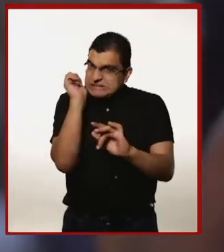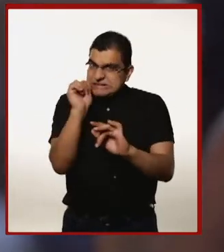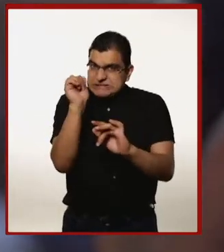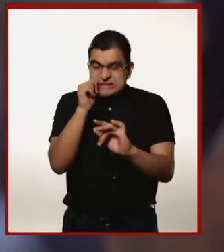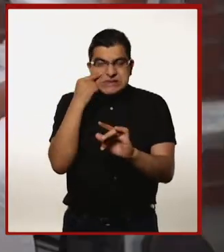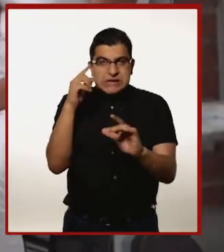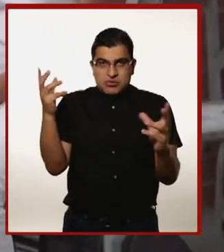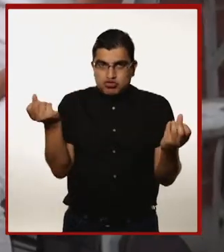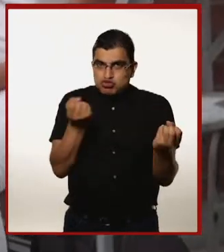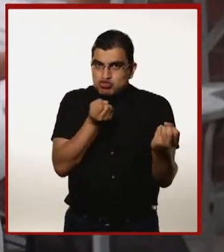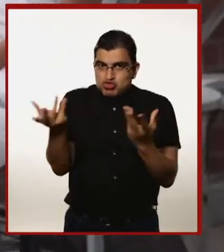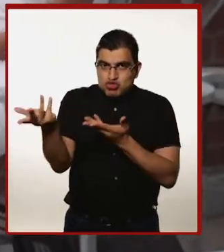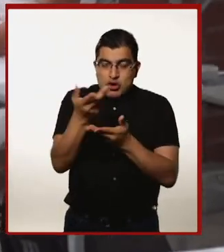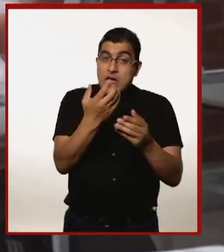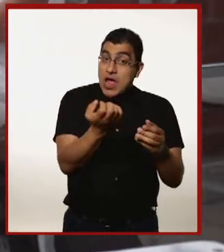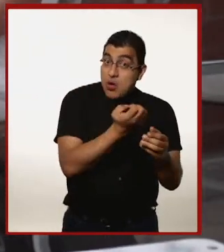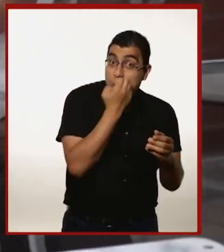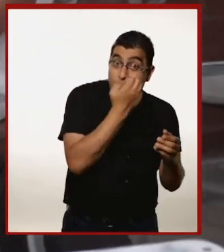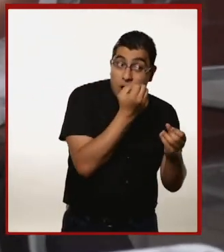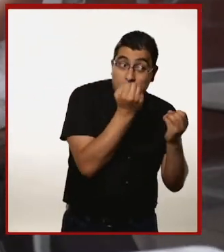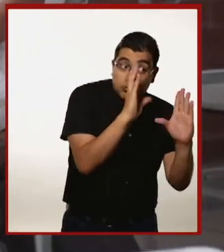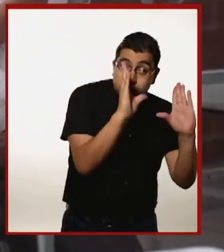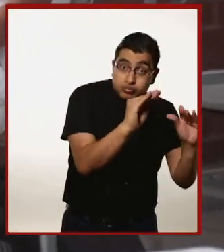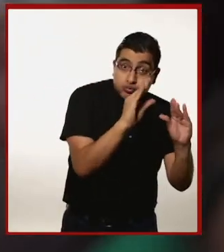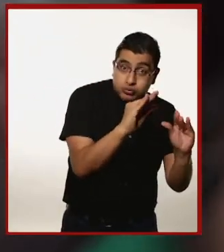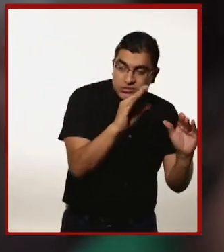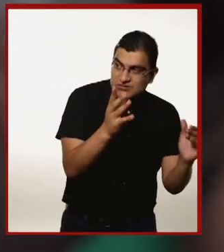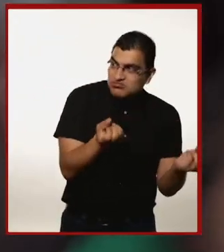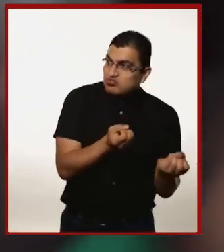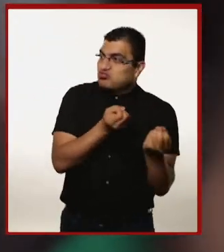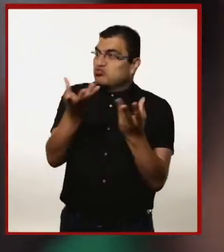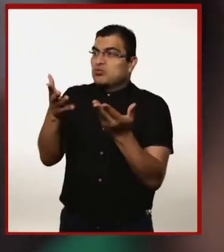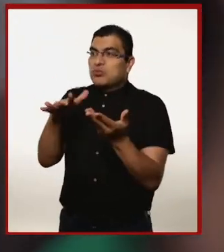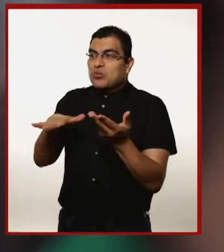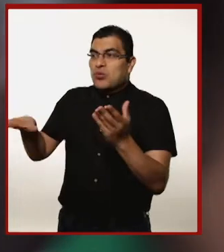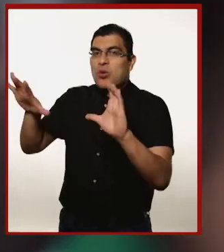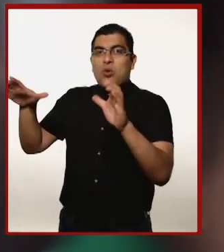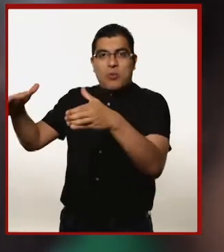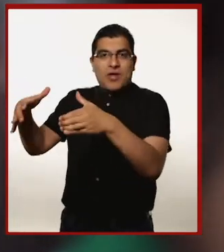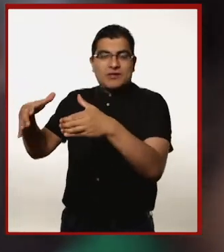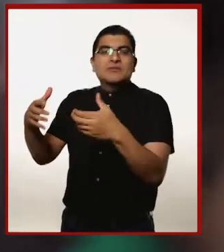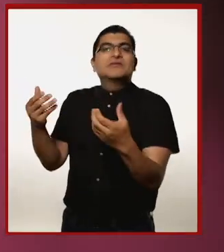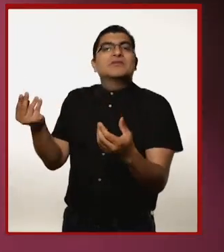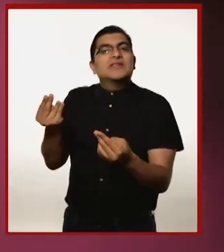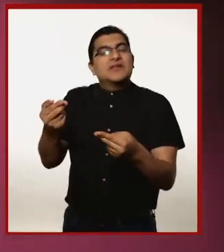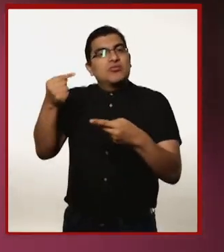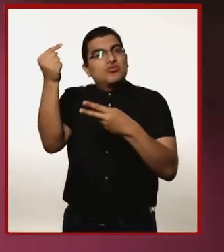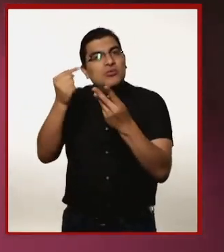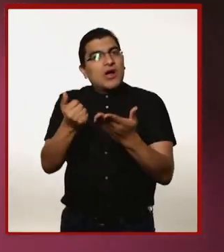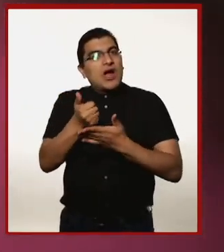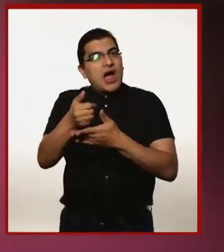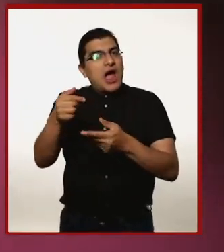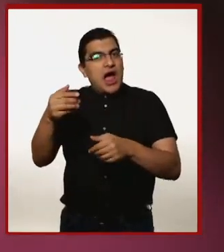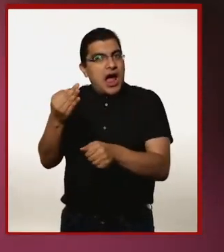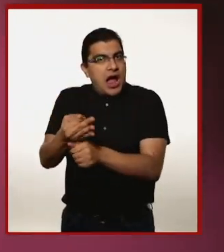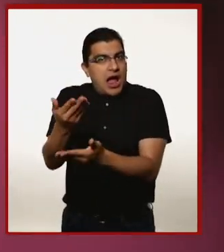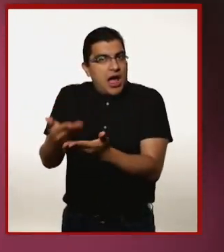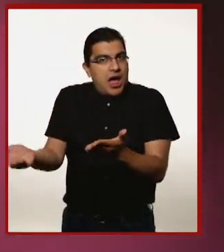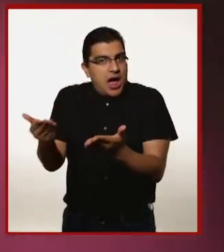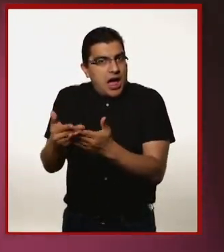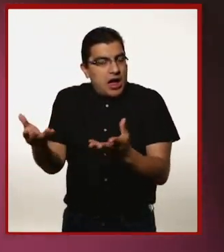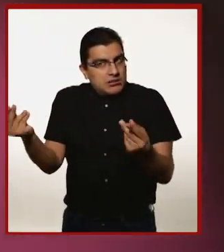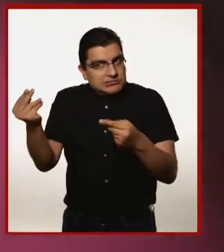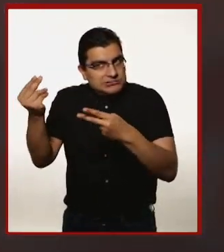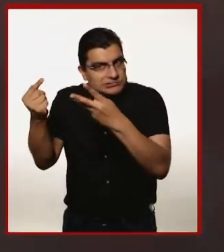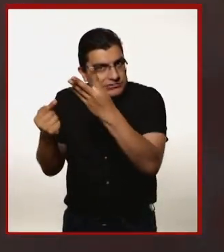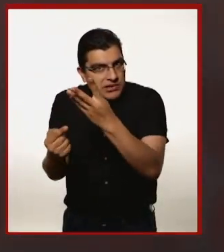manera responde también lo que estamos formando en las aulas, responde a lo que la comunidad va requiriendo como demandas actuales